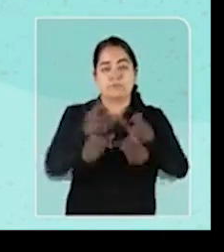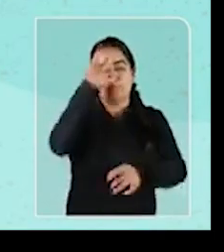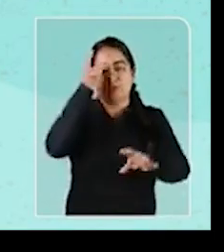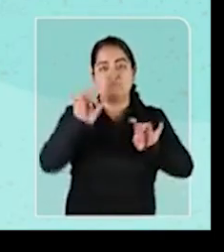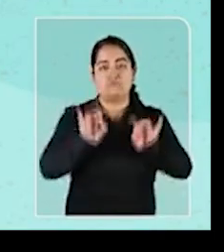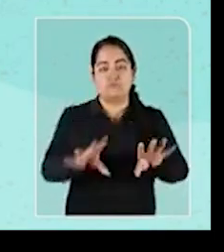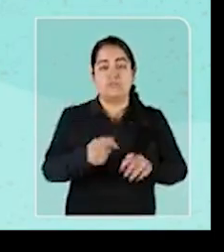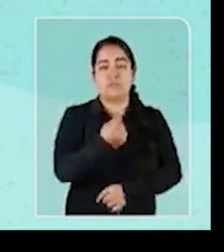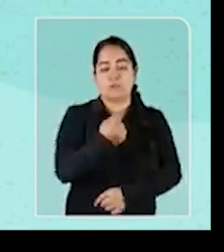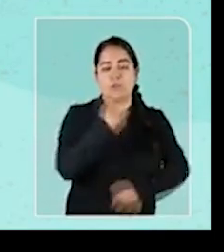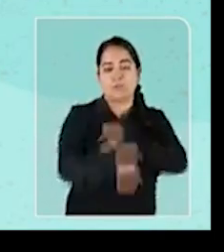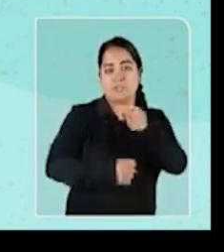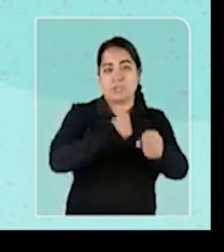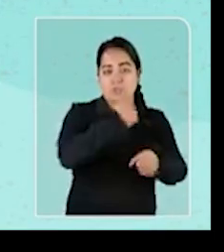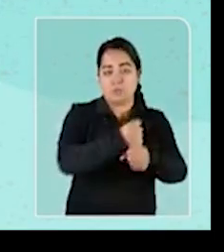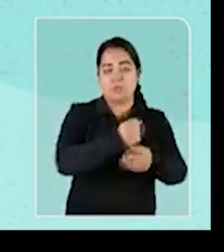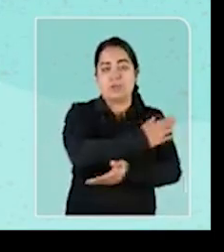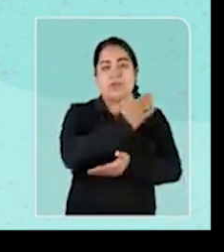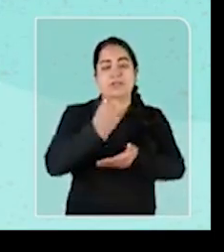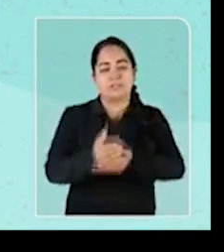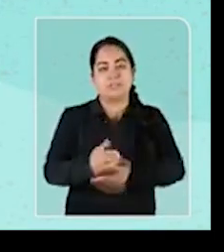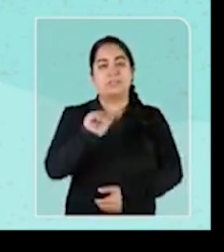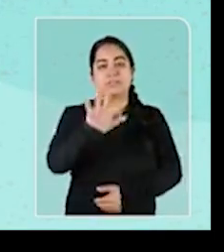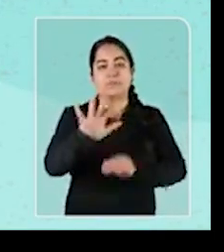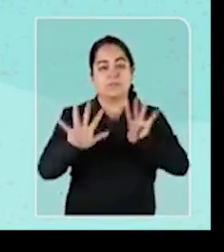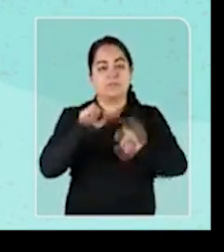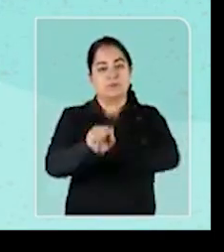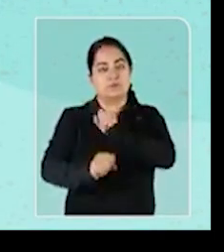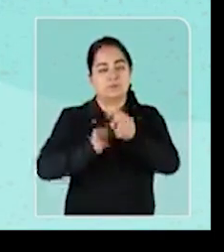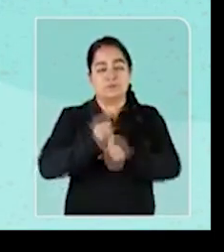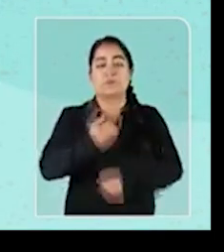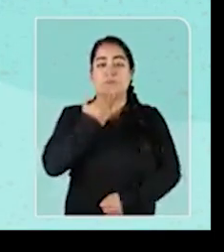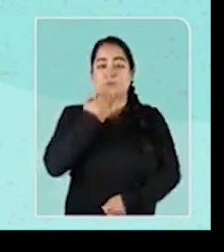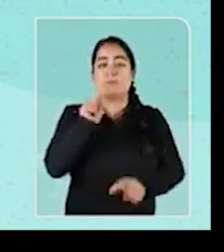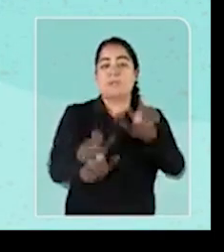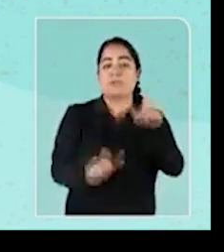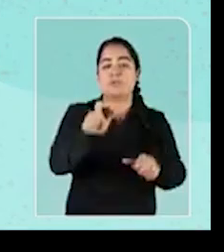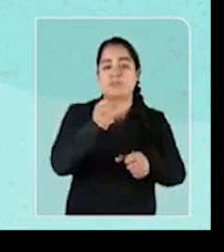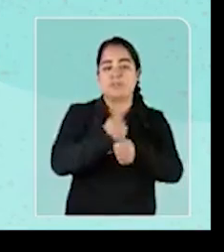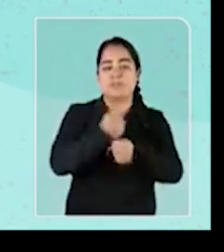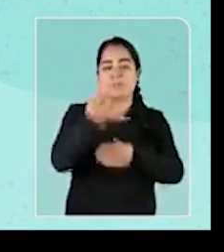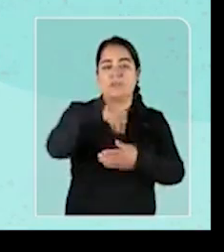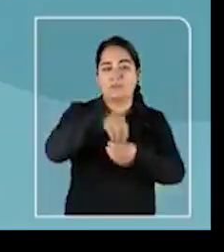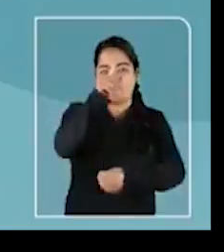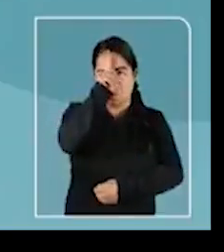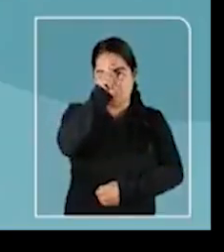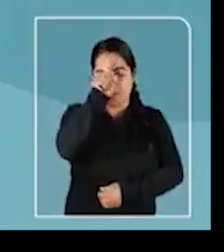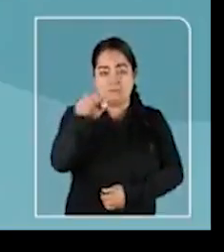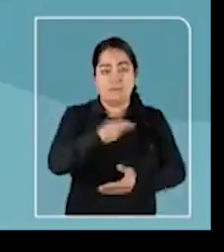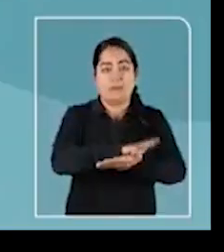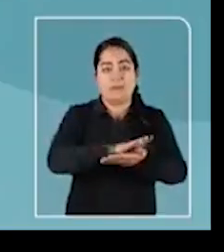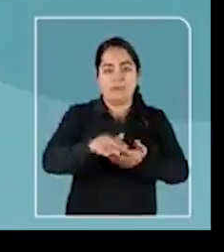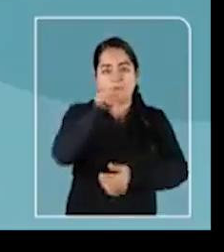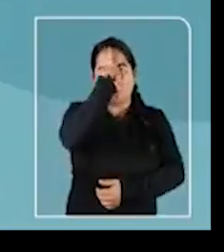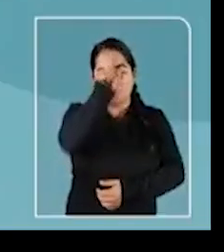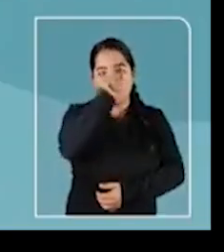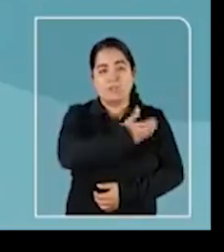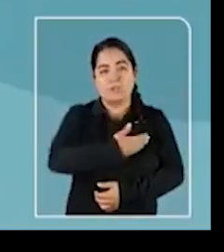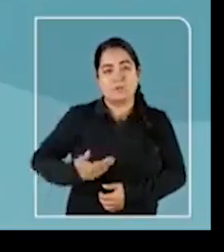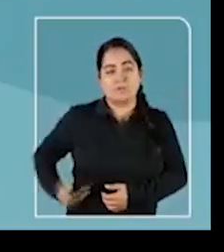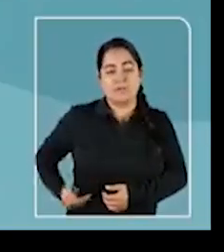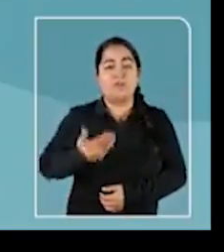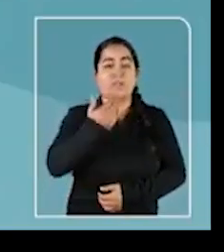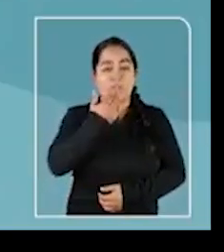respiratorio, es decir, personas mayores de 60 años, generalmente los extremos, ¿no? Las personas mayores de 60 años o